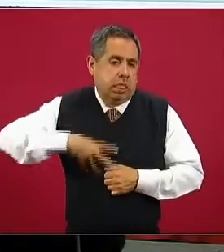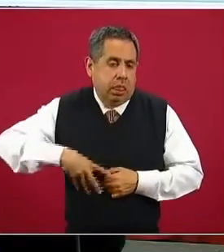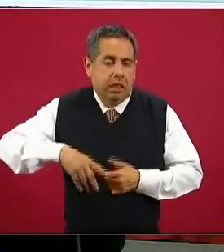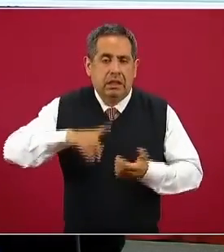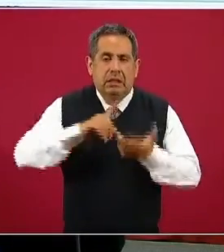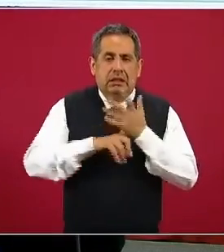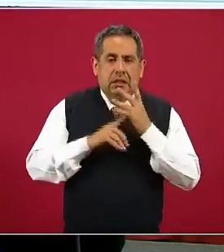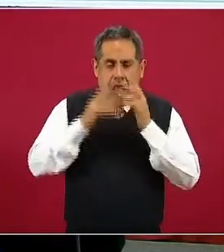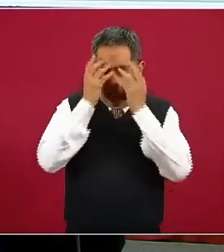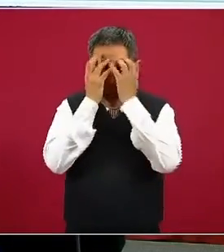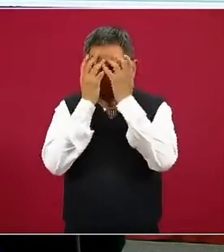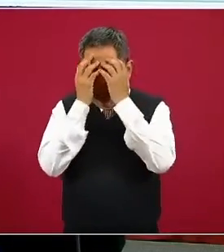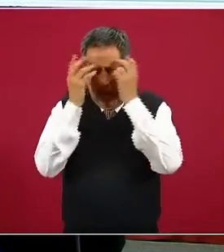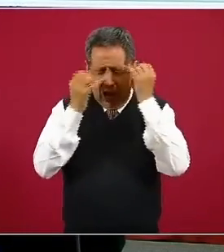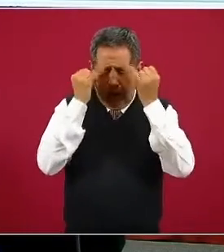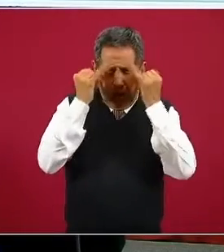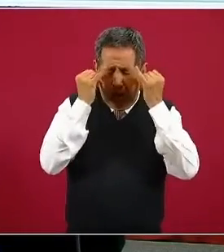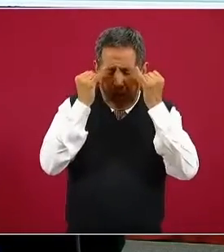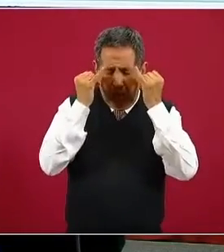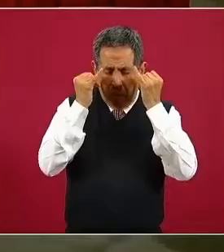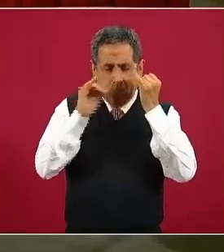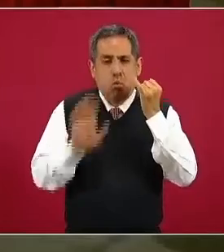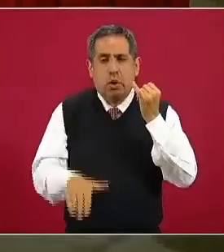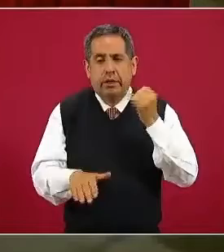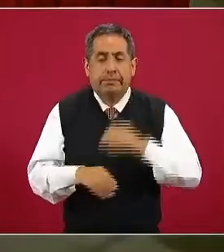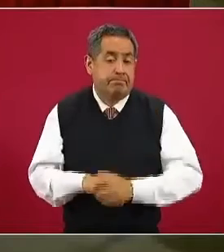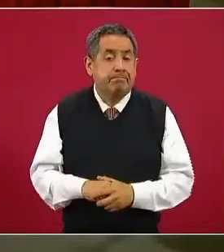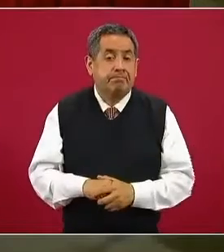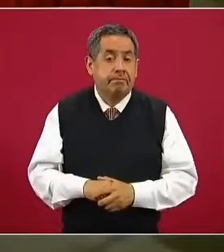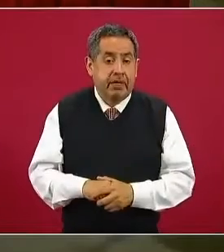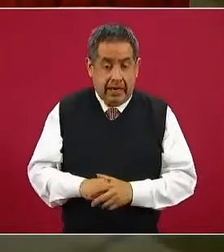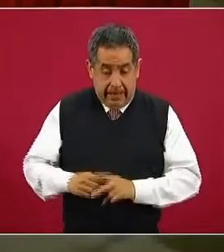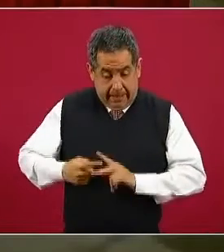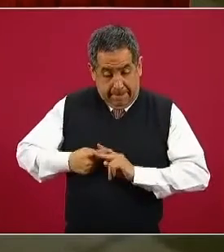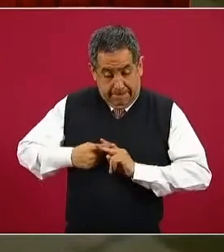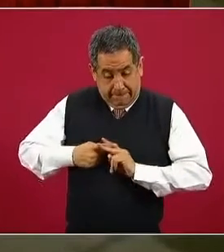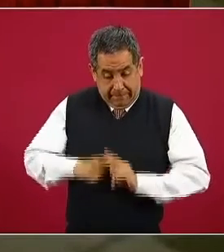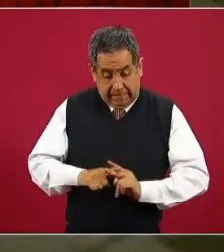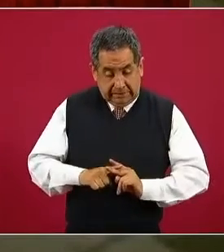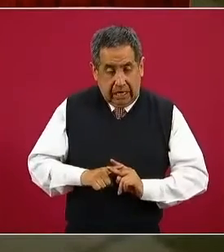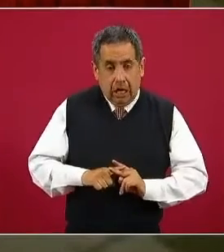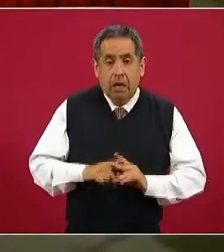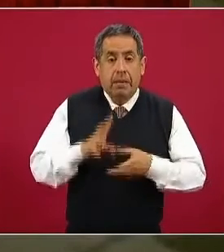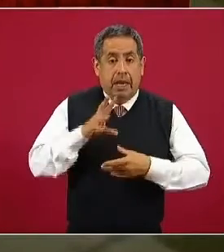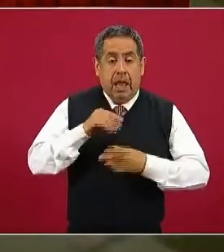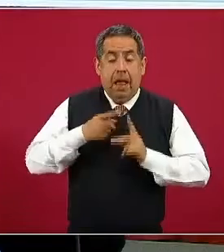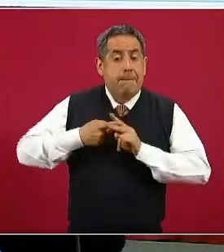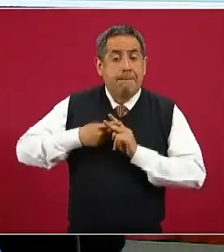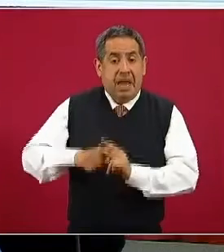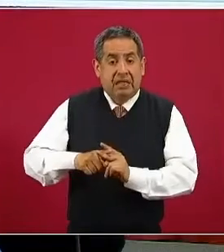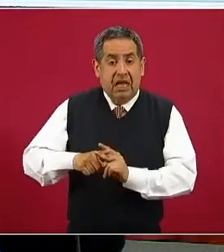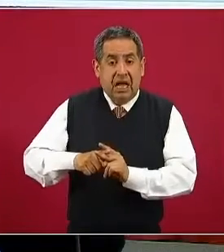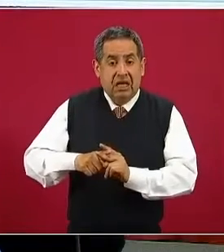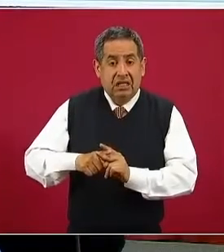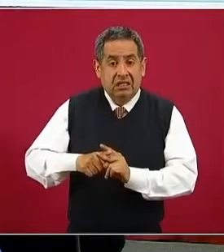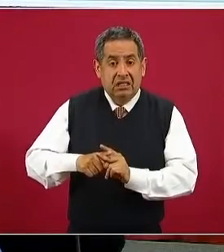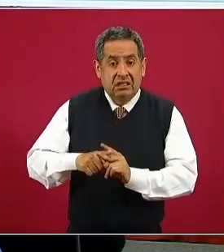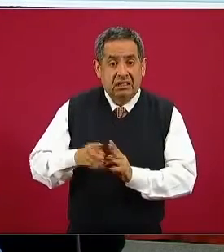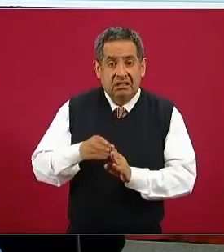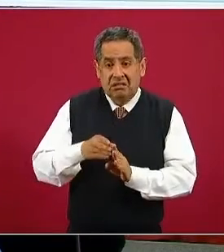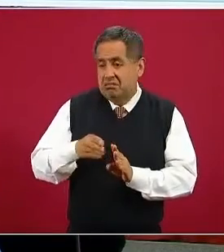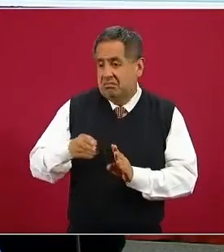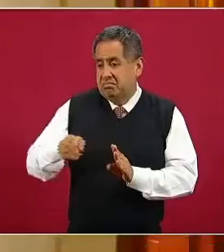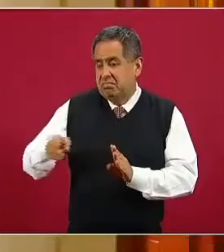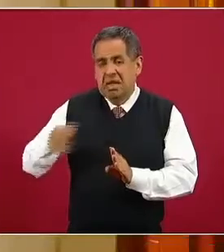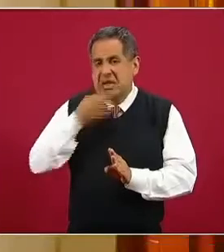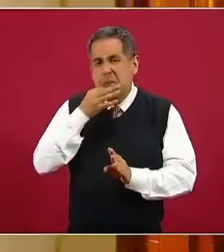delirio, hasta la muerte. Una vez que empiezan los síntomas, el periodo de incubación puede ser prolongado, pero una vez que inician los síntomas, esta evolución suele